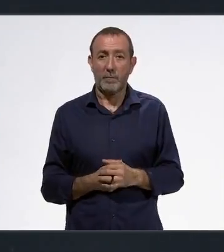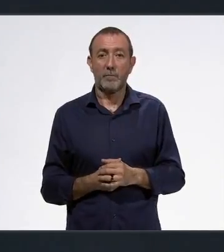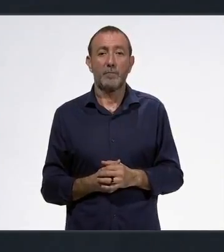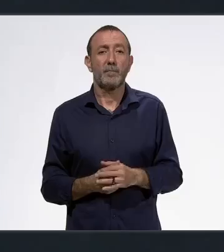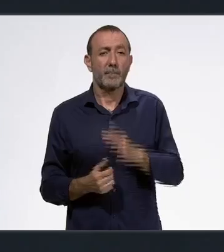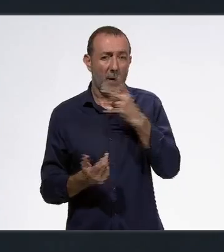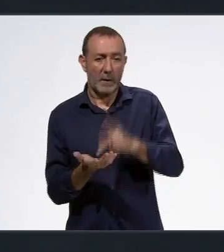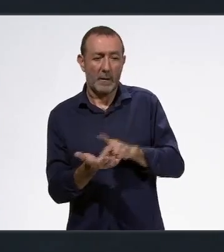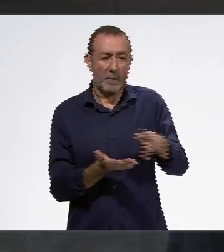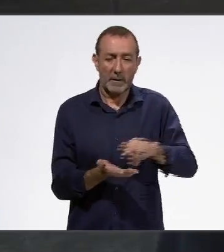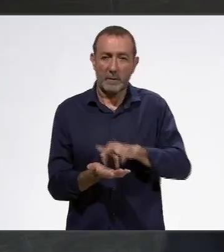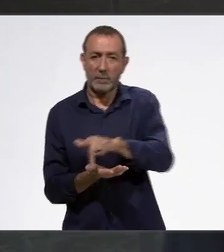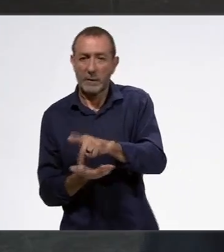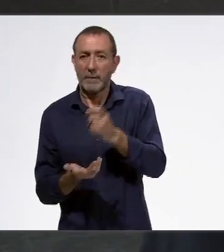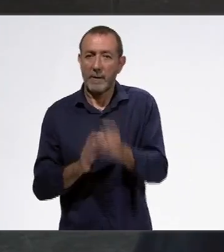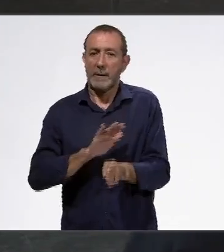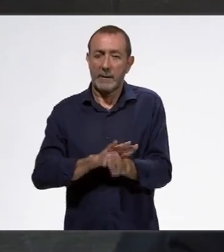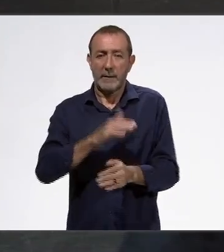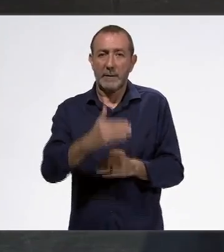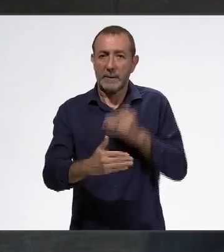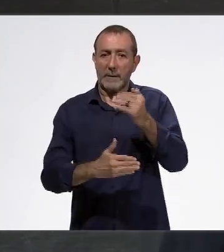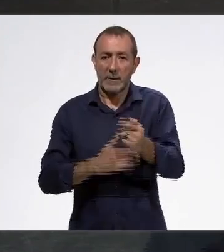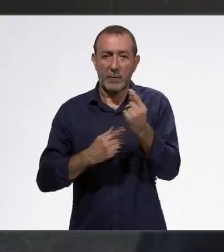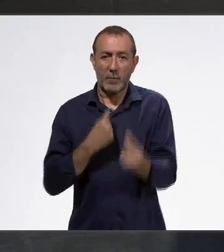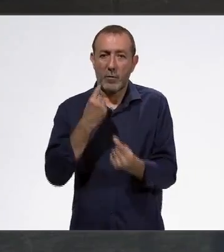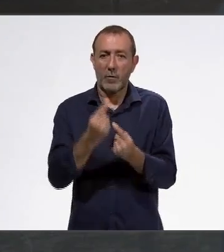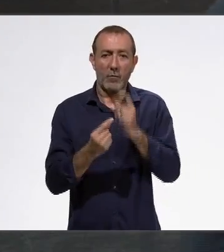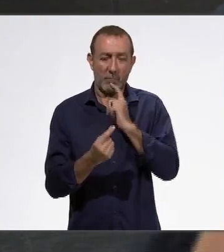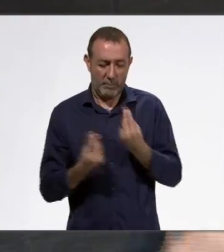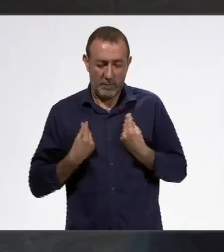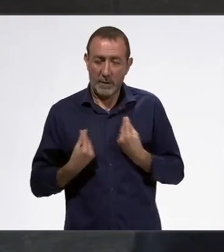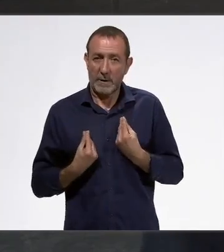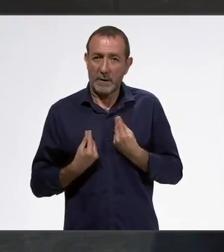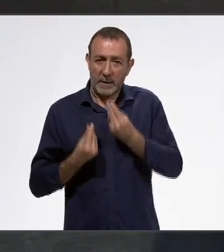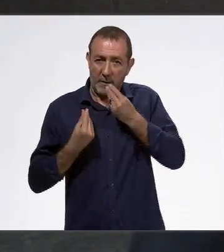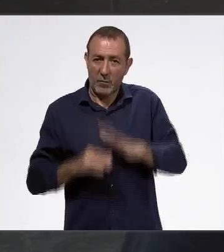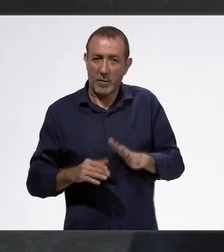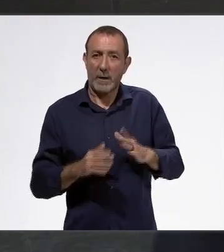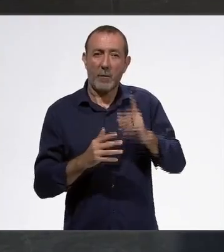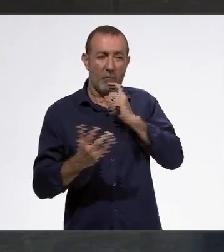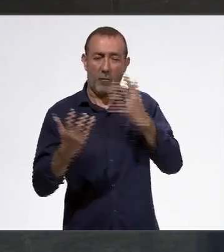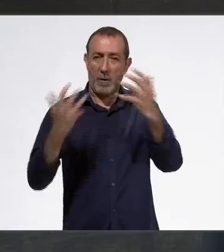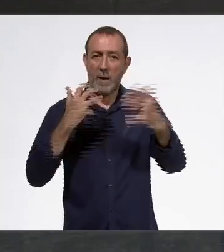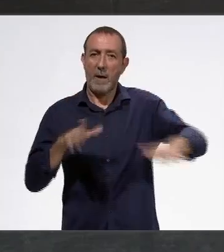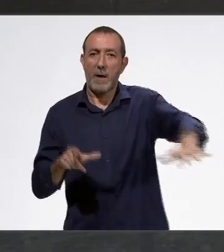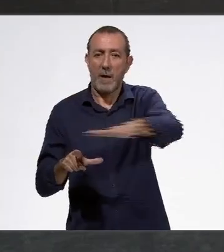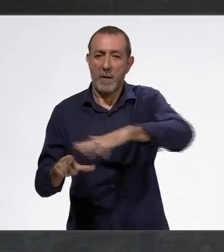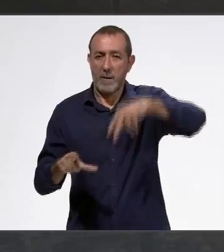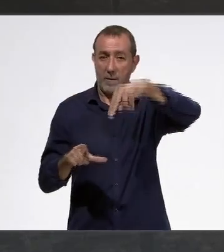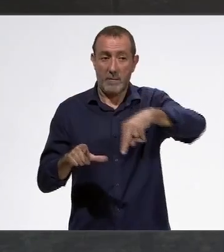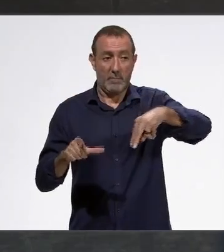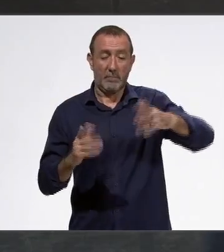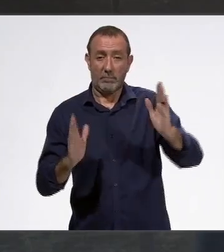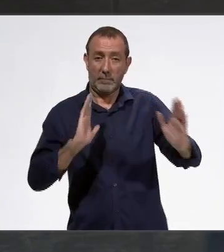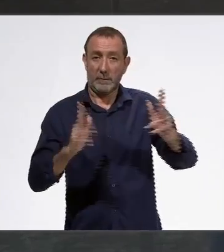como muchos pasos muchos pasos y conseguir poco a poco como esa propia historia mía dentro de toda la puesta en escena y cómo es una escena